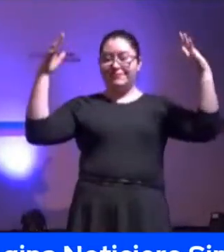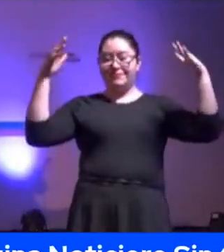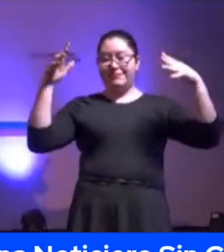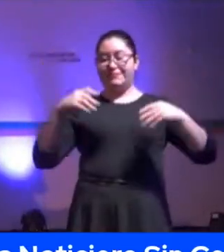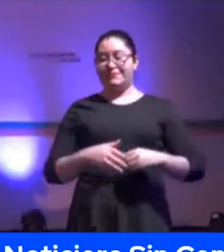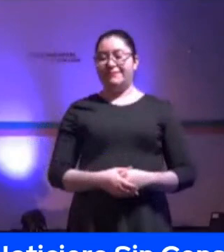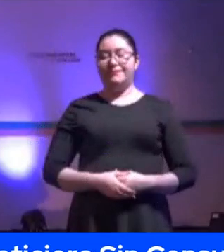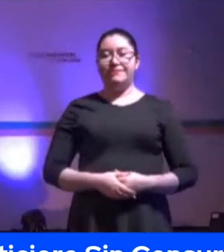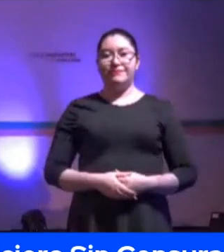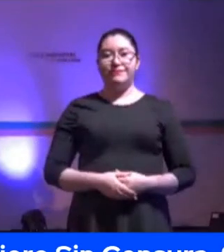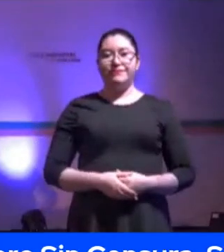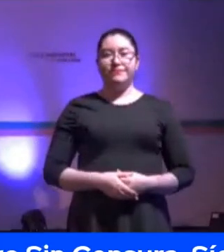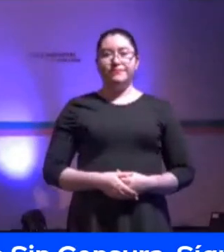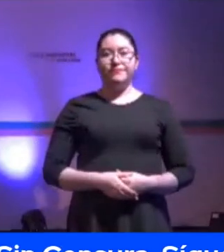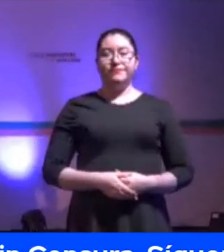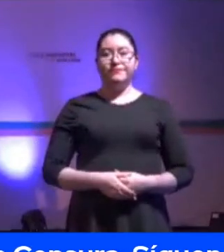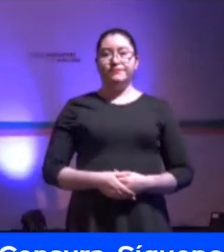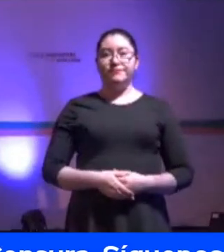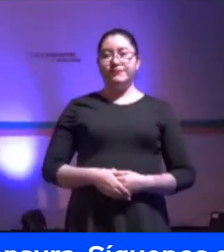Hace